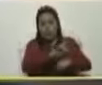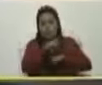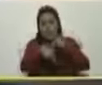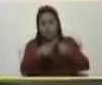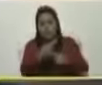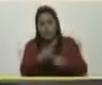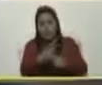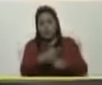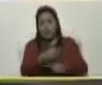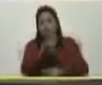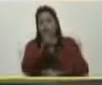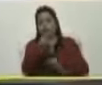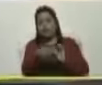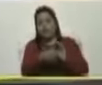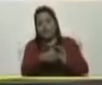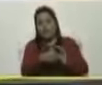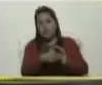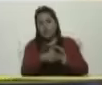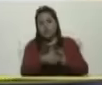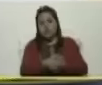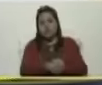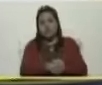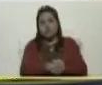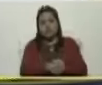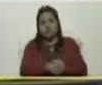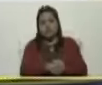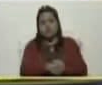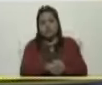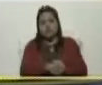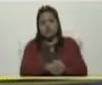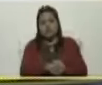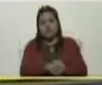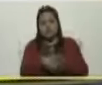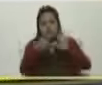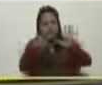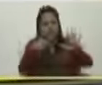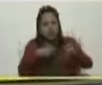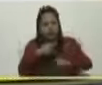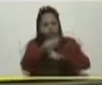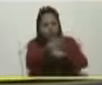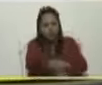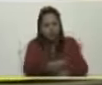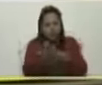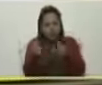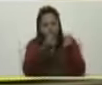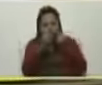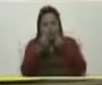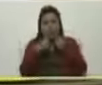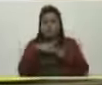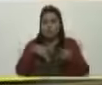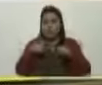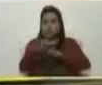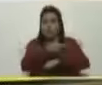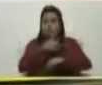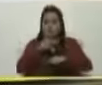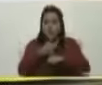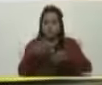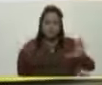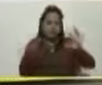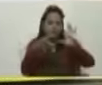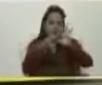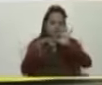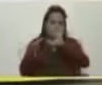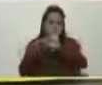economista. Y nosotros, en mi gobierno municipal, en el gobierno, logramos crear una red primaria de